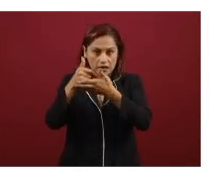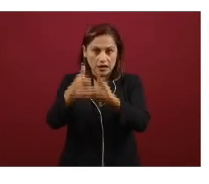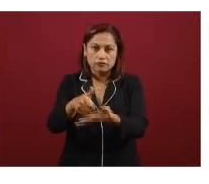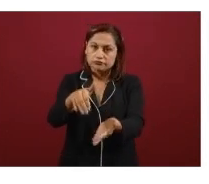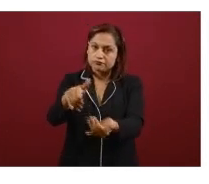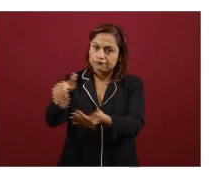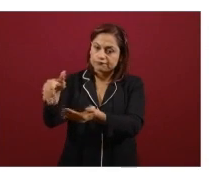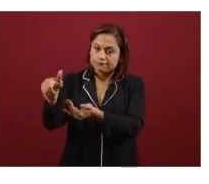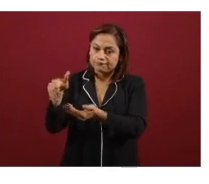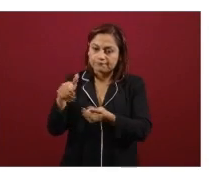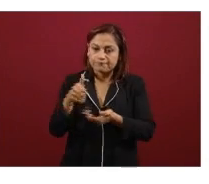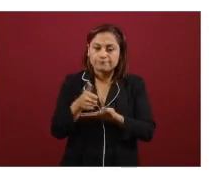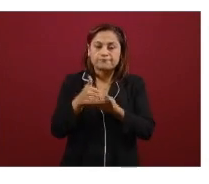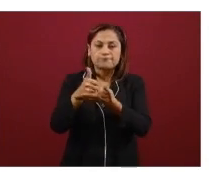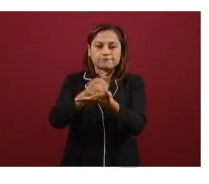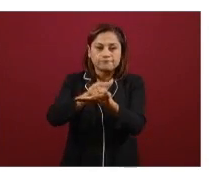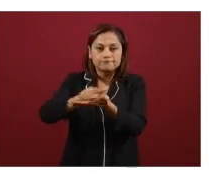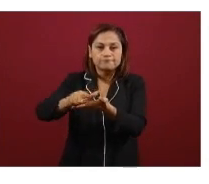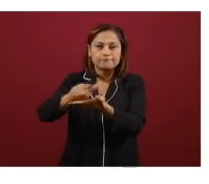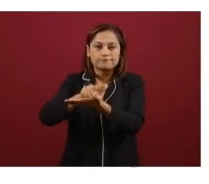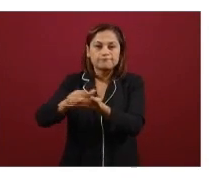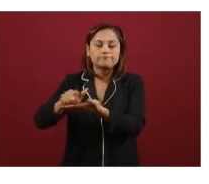ahí en pantalla.